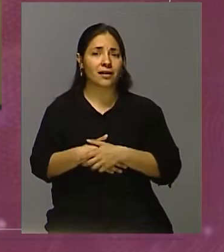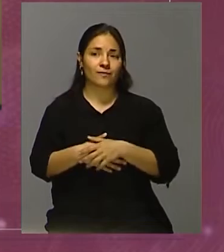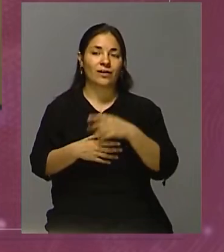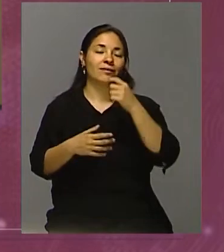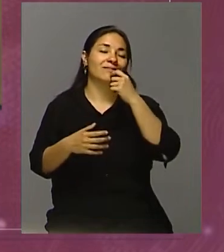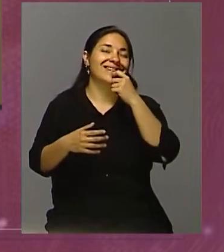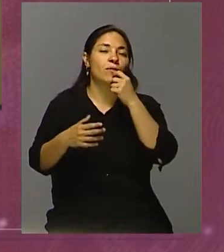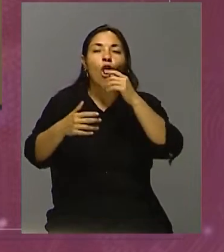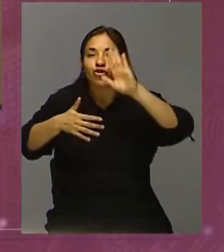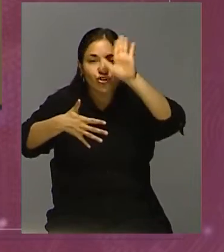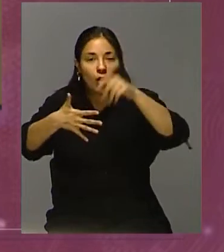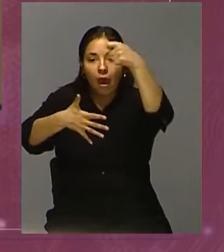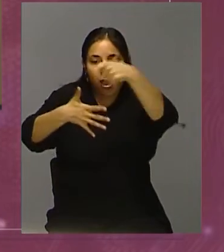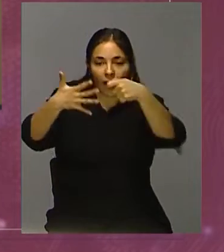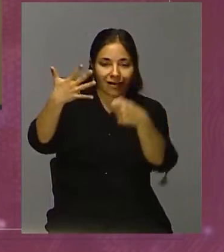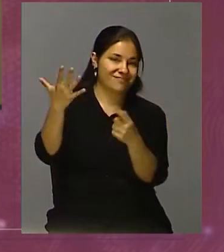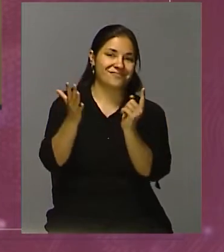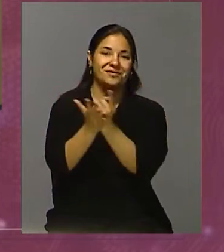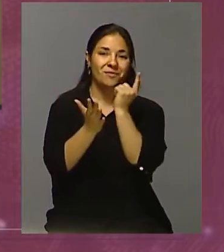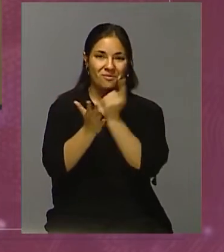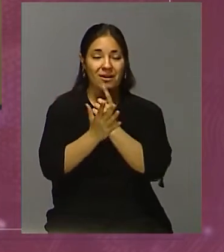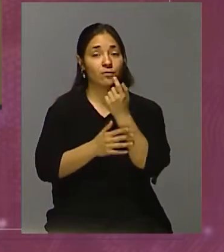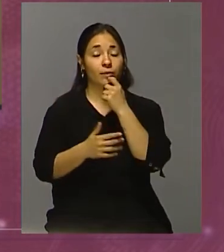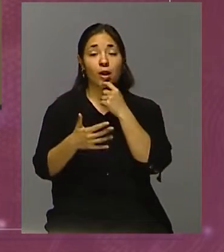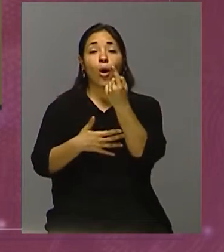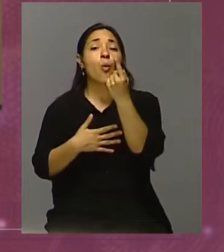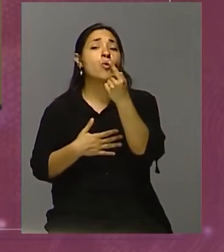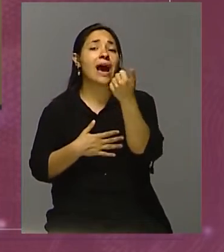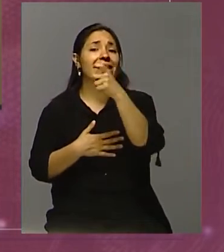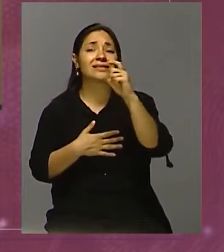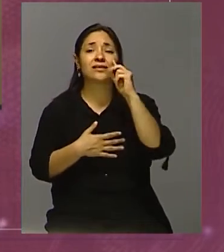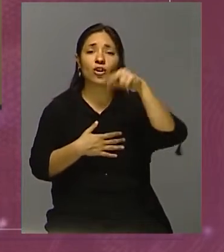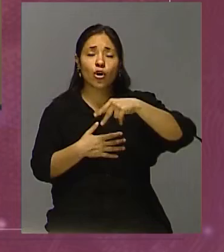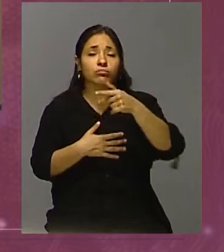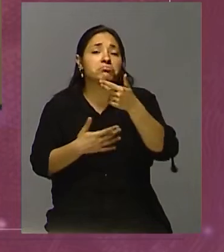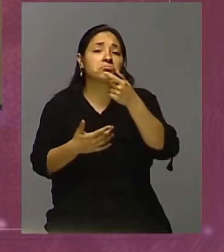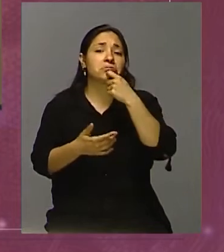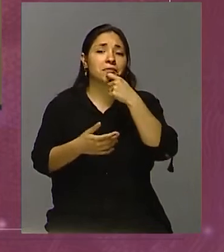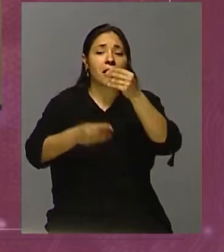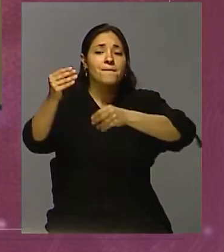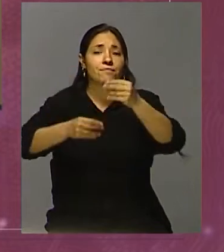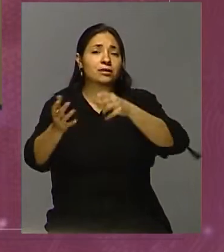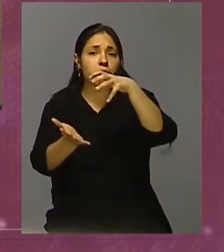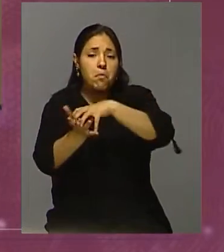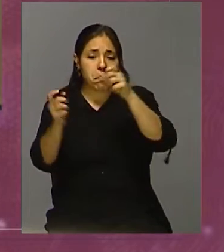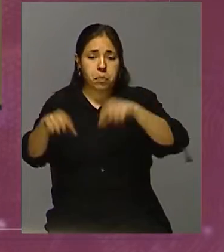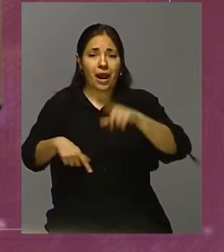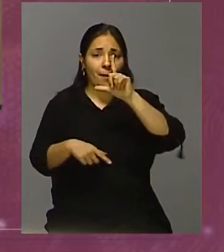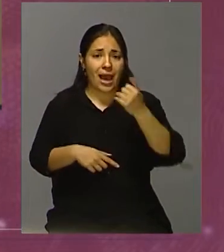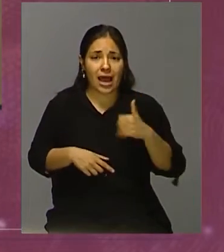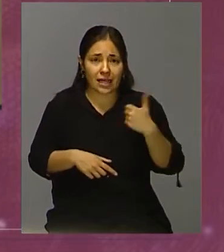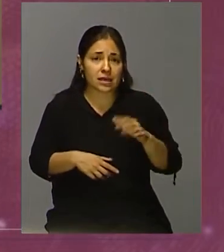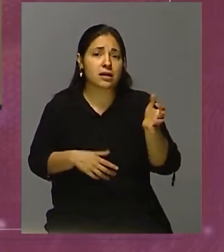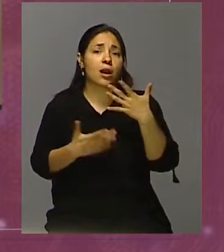difícil, pero a modo de ejemplo uno puede comprar una acción, ya sea de una empresa local argentina o un certificado de